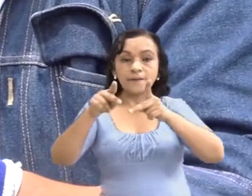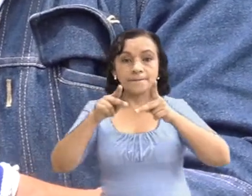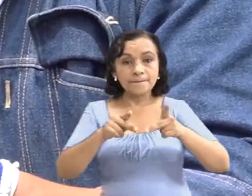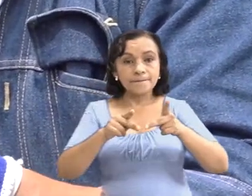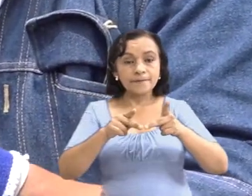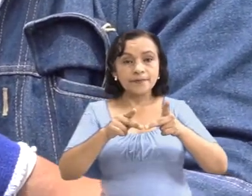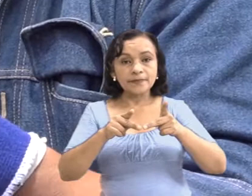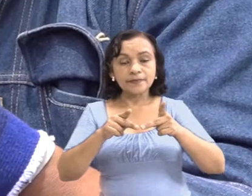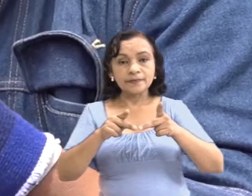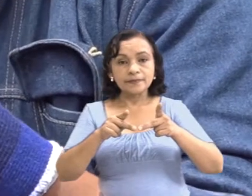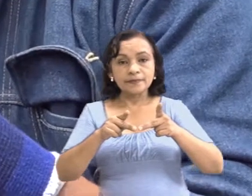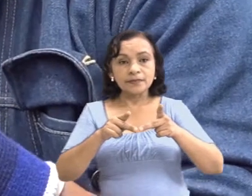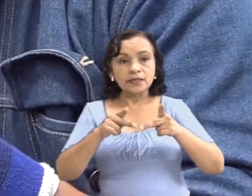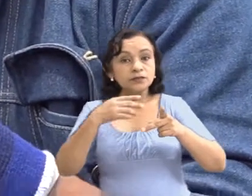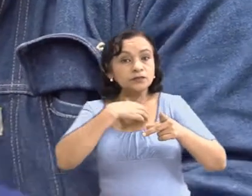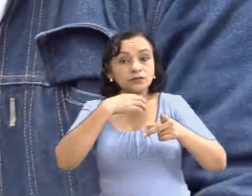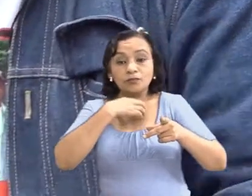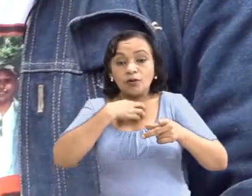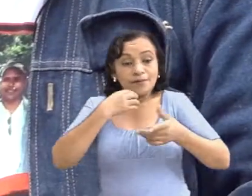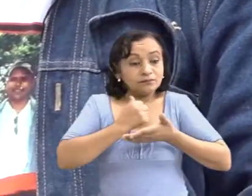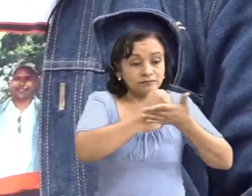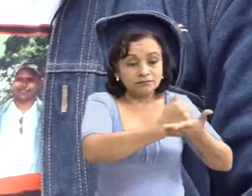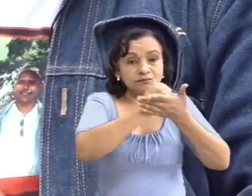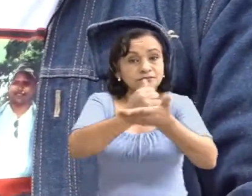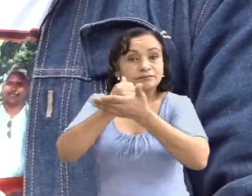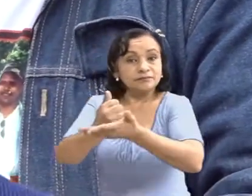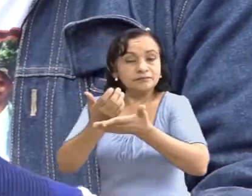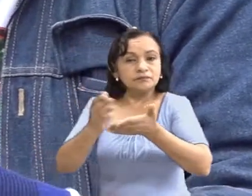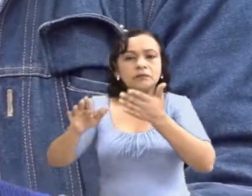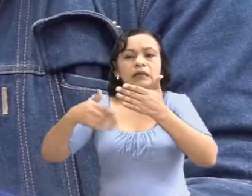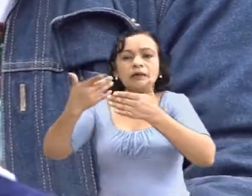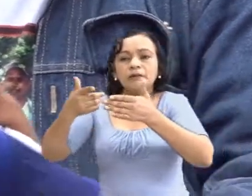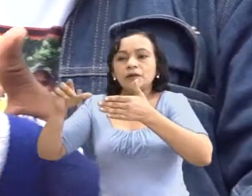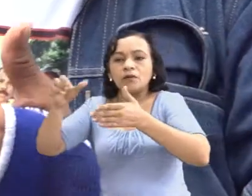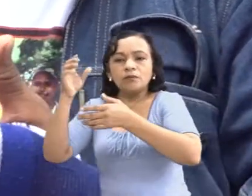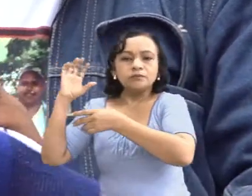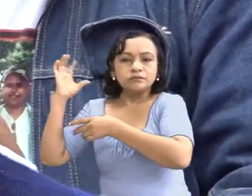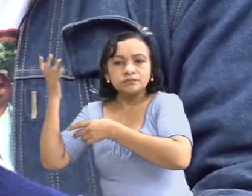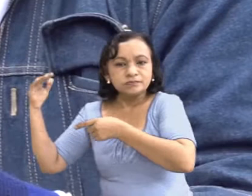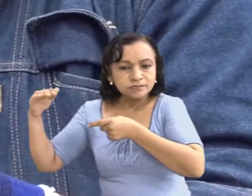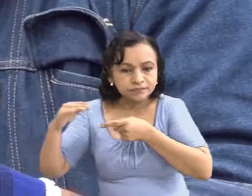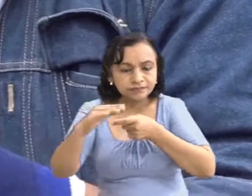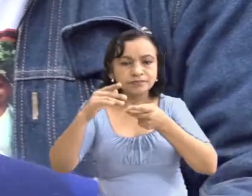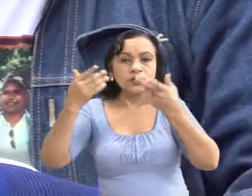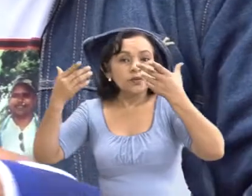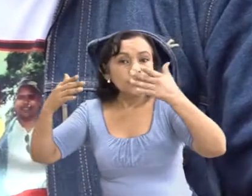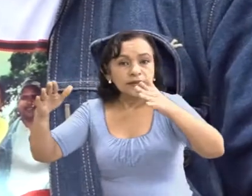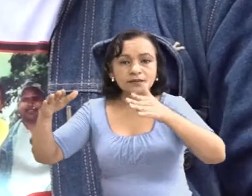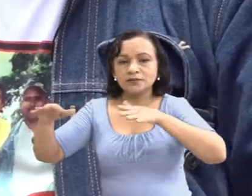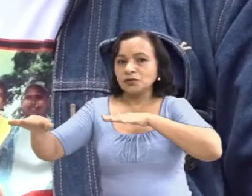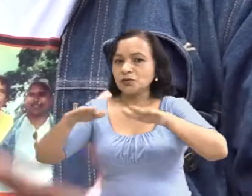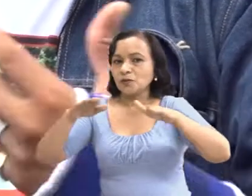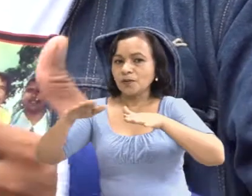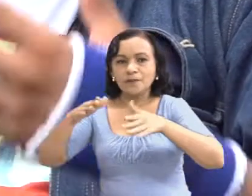población tiene que vérsela a sí misma en ese momento, porque aquí que llegue una ambulancia, cualquier emergencia